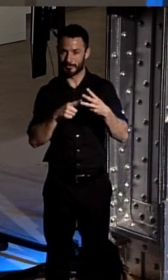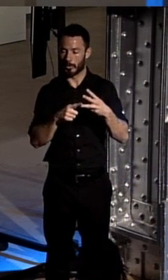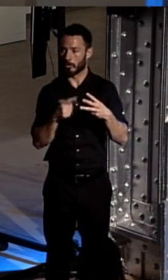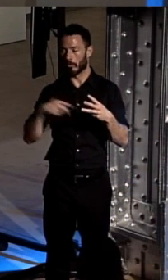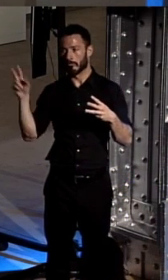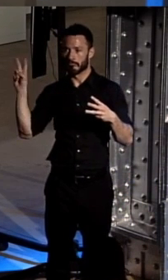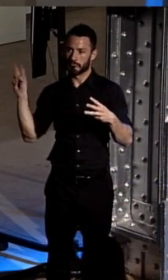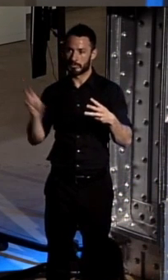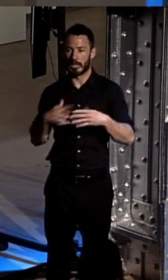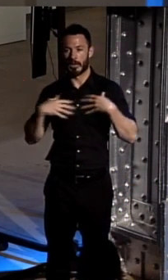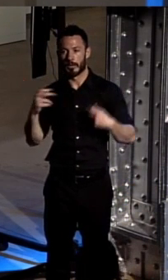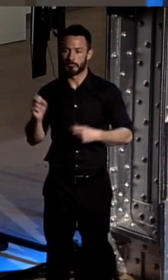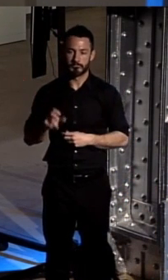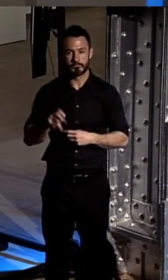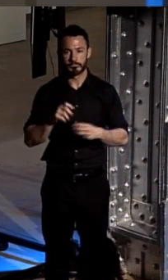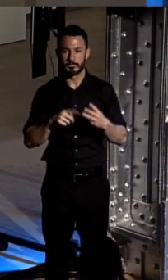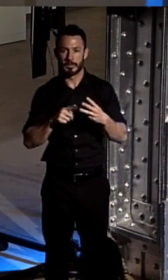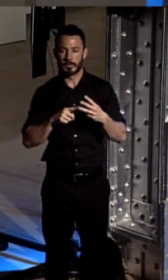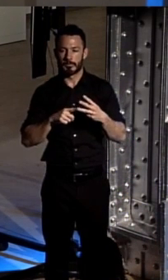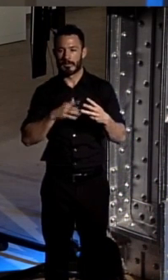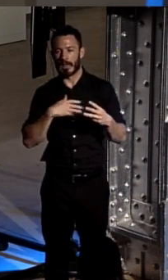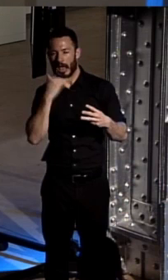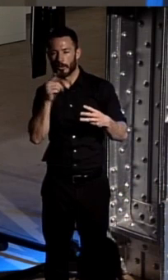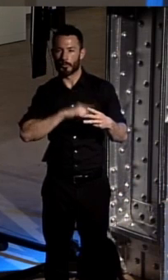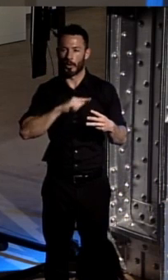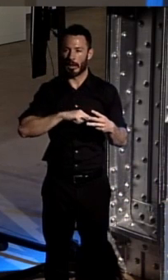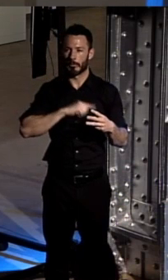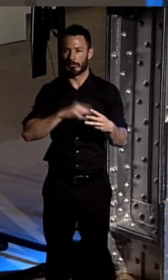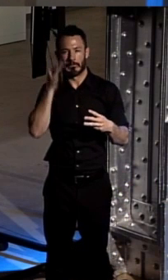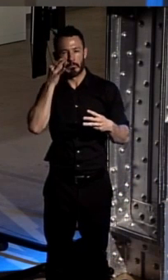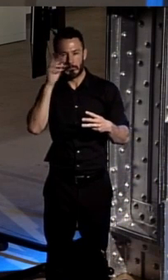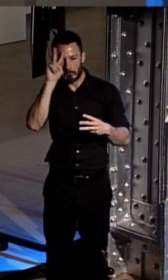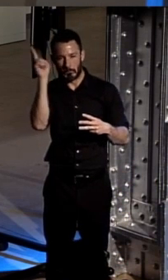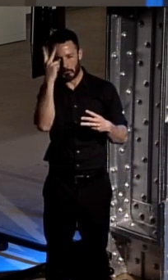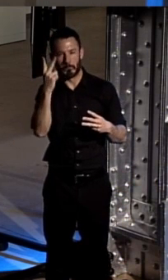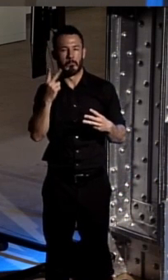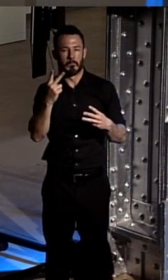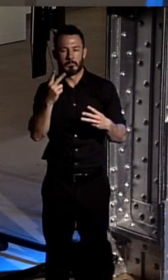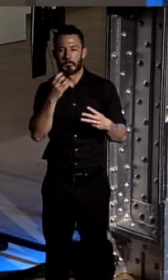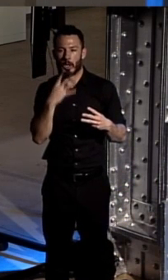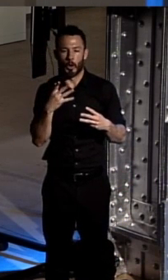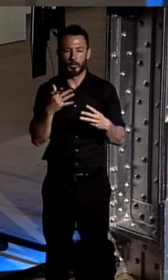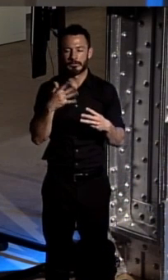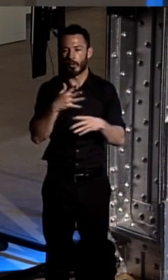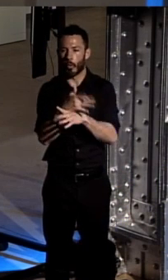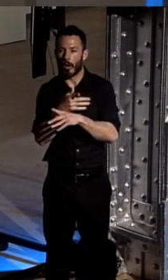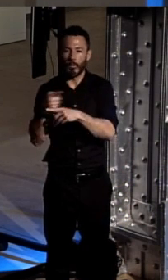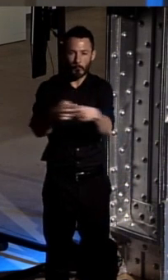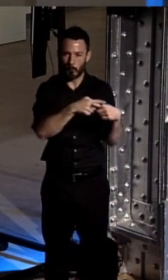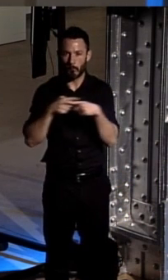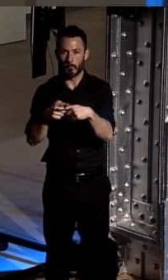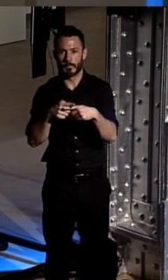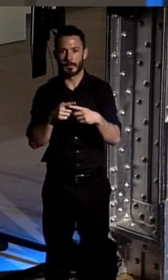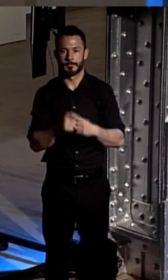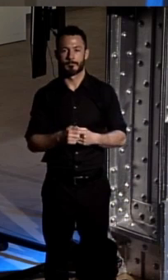sobre las decisiones morales, lo que es bueno y lo que es malo, pero cambié de idea y voy a hacer que jueguen un poquito entre ustedes, porque me parece que eso va a generar algo que creo que va a ser bueno.